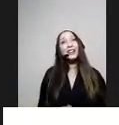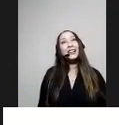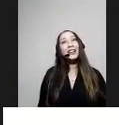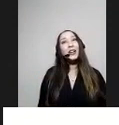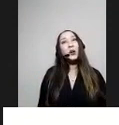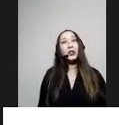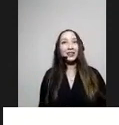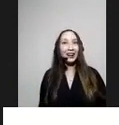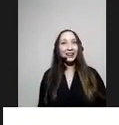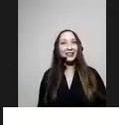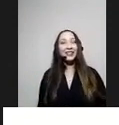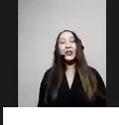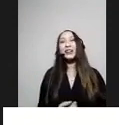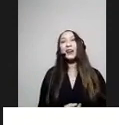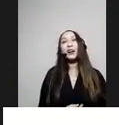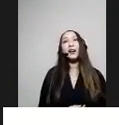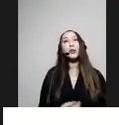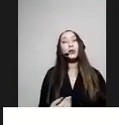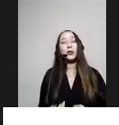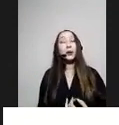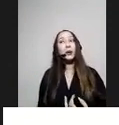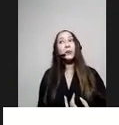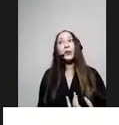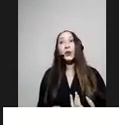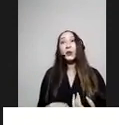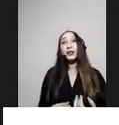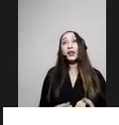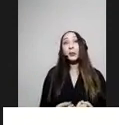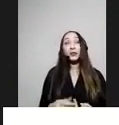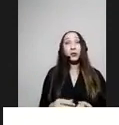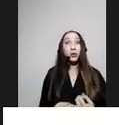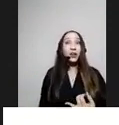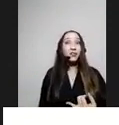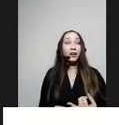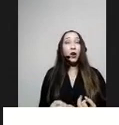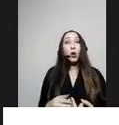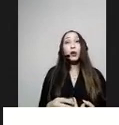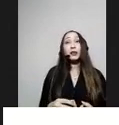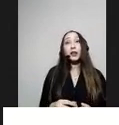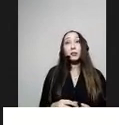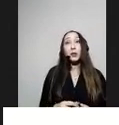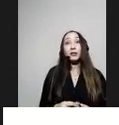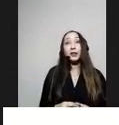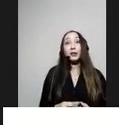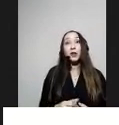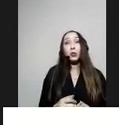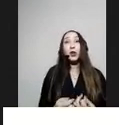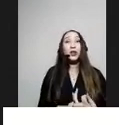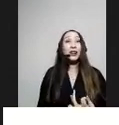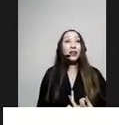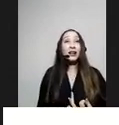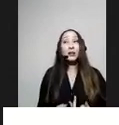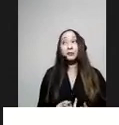tigre tiene otras caras. Hoy el tigre es nuestro trabajo. Hoy el tigre puede ser nuestro jefe. Hoy el tigre puede ser